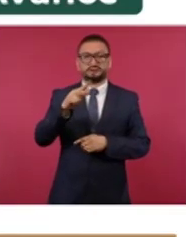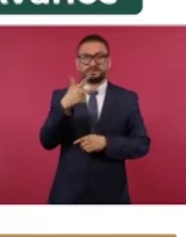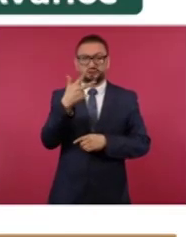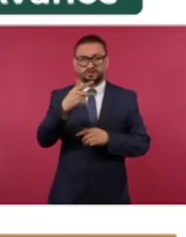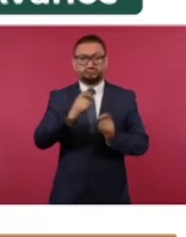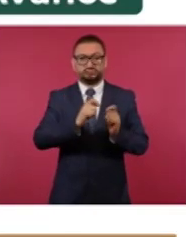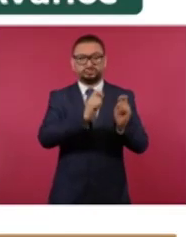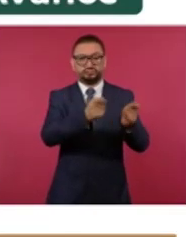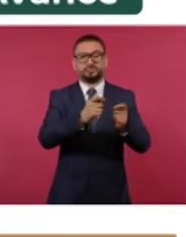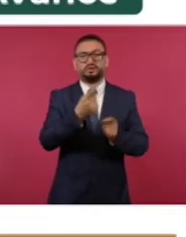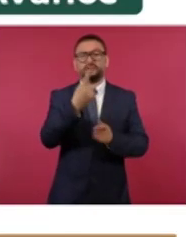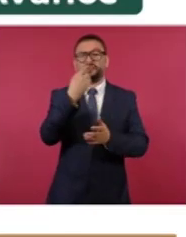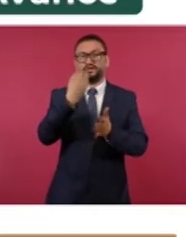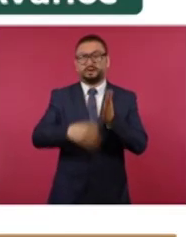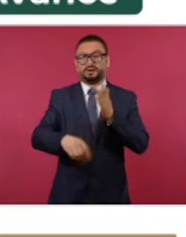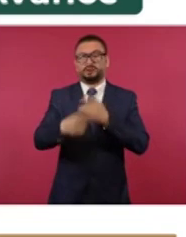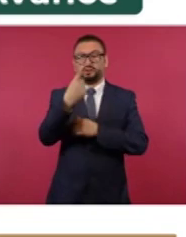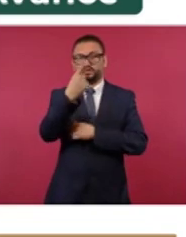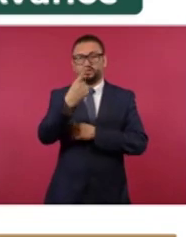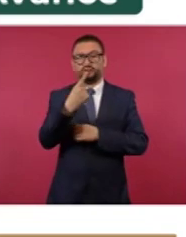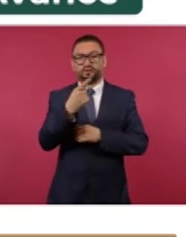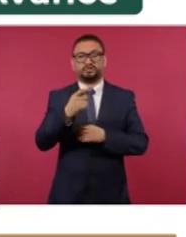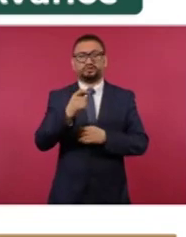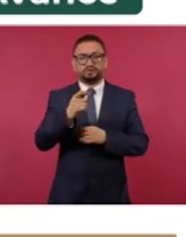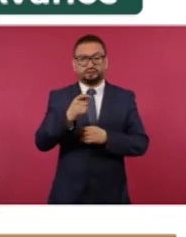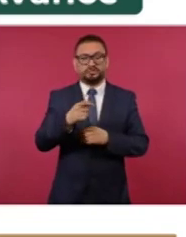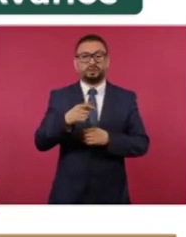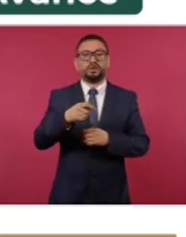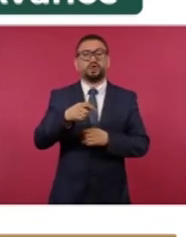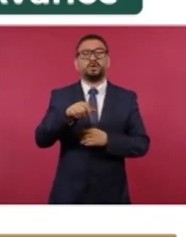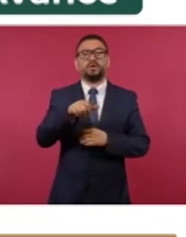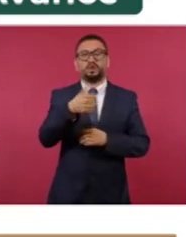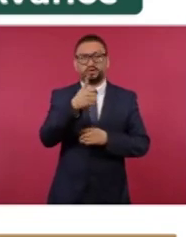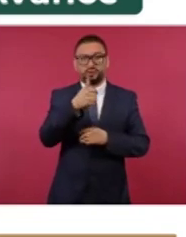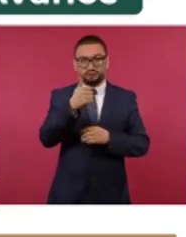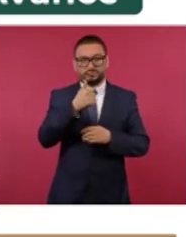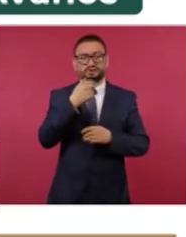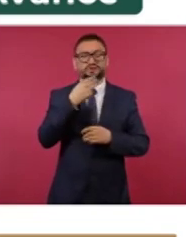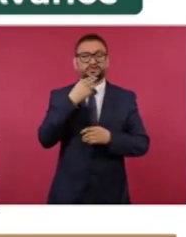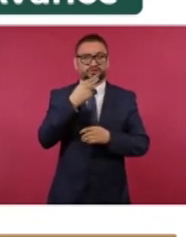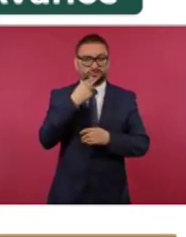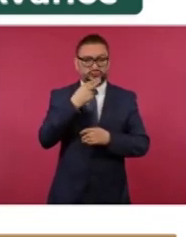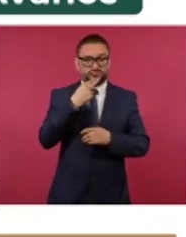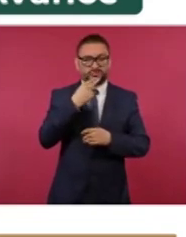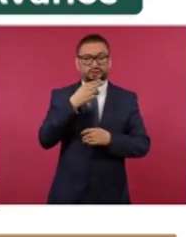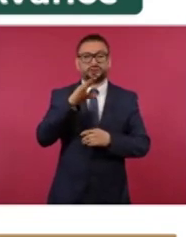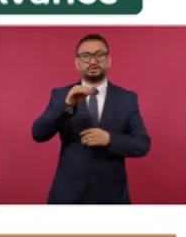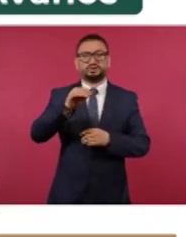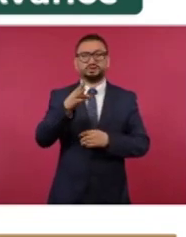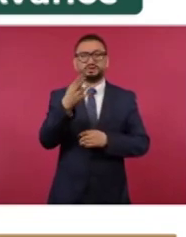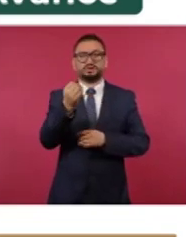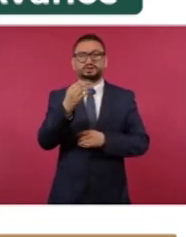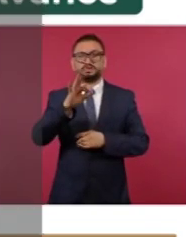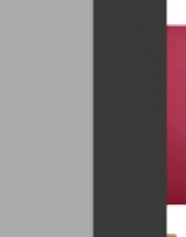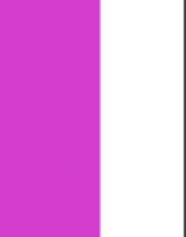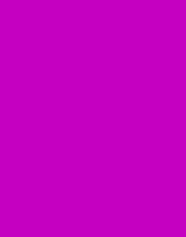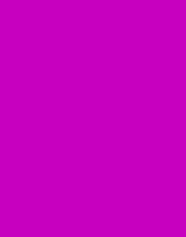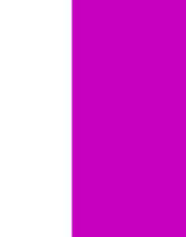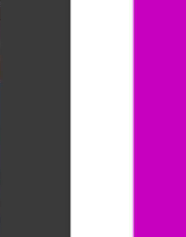179, 178 se han entregado, solo nos falta una, 11 cuentas tienen movimiento, un 99% de avance en las entregas.